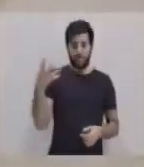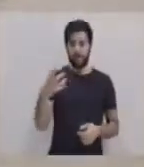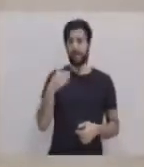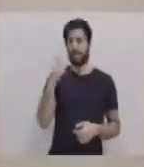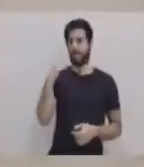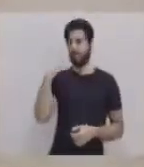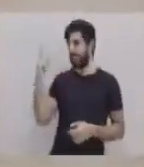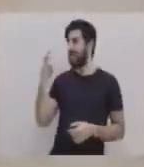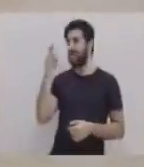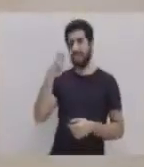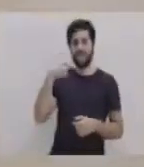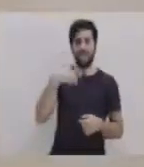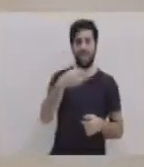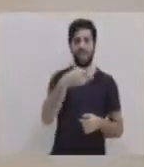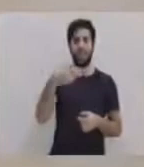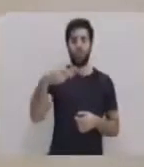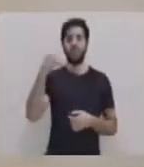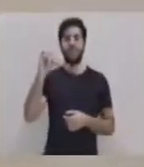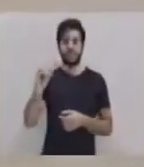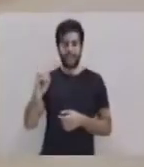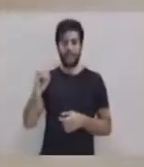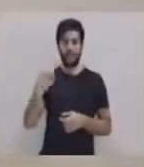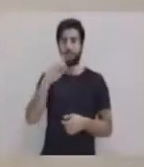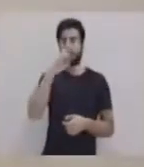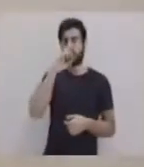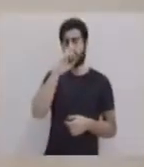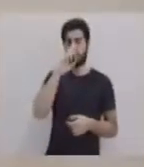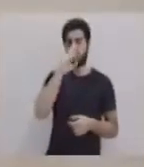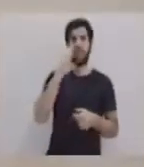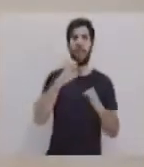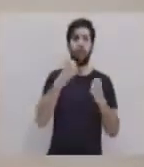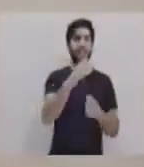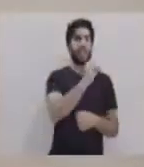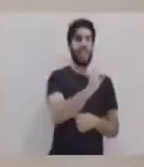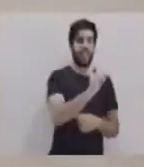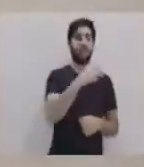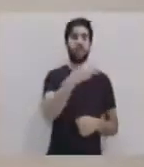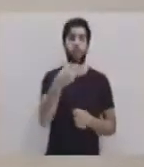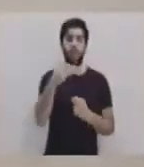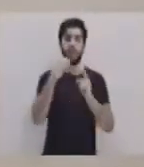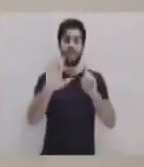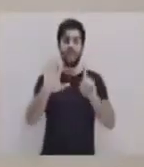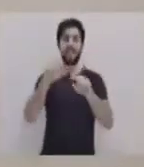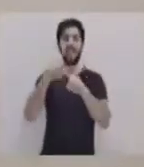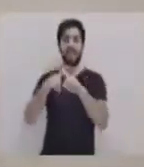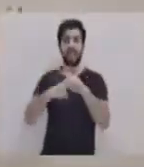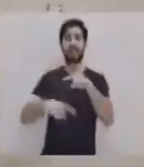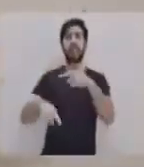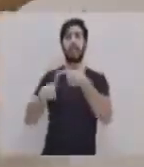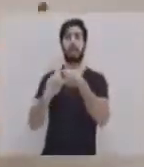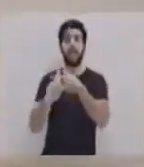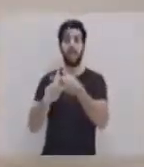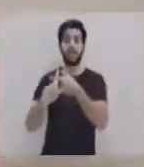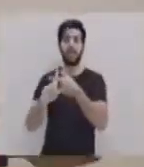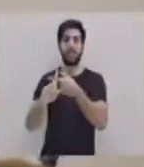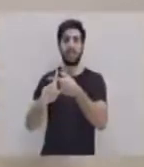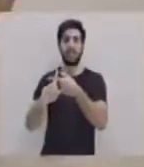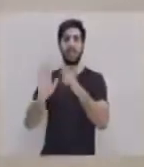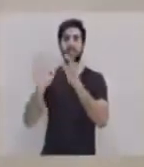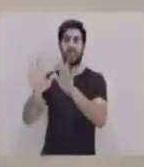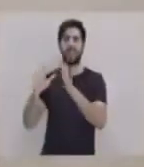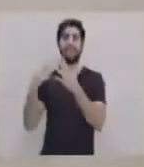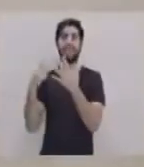a 6x más 16. Para ello vamos a tomar lo siguiente, pasamos